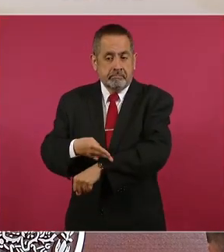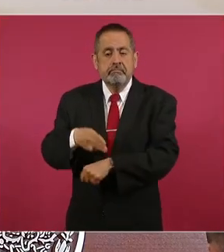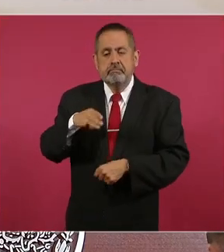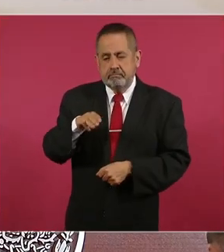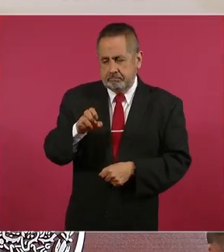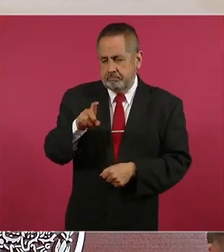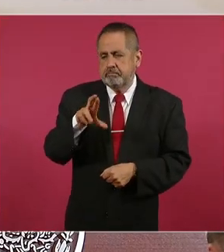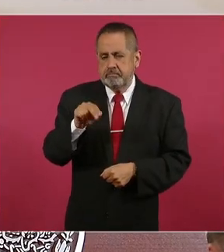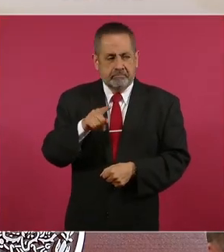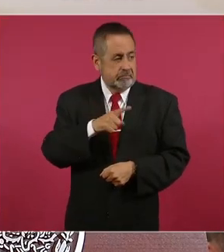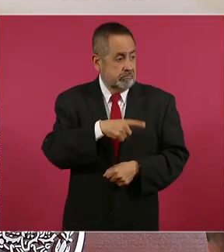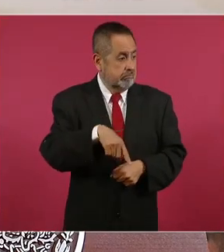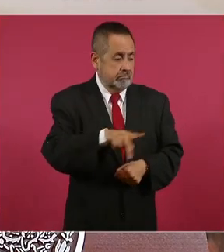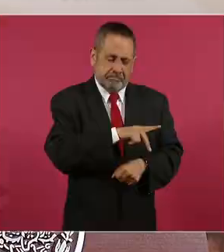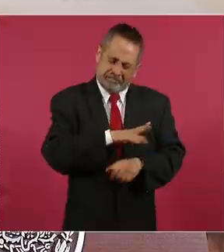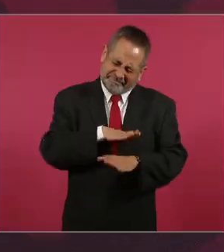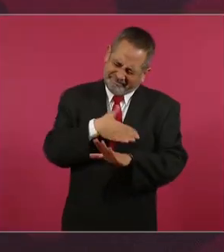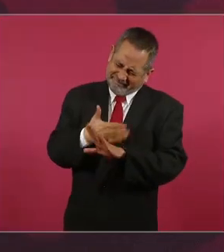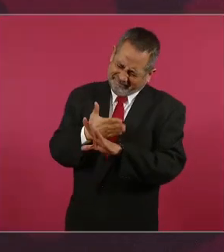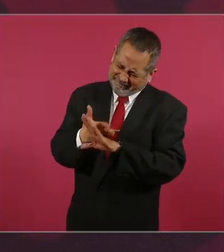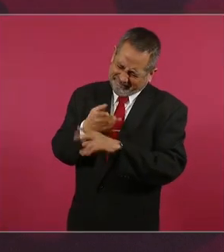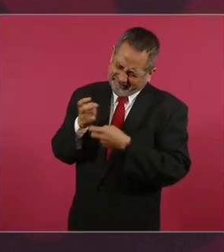golpearon